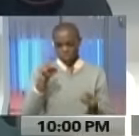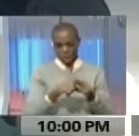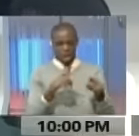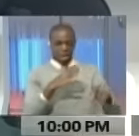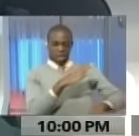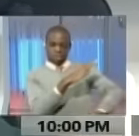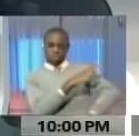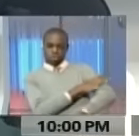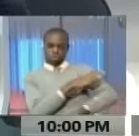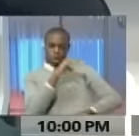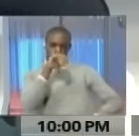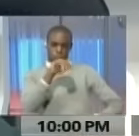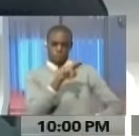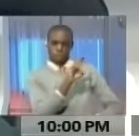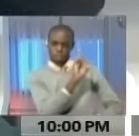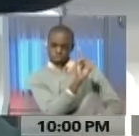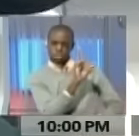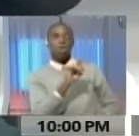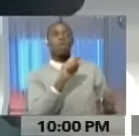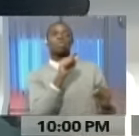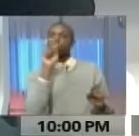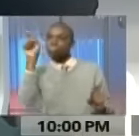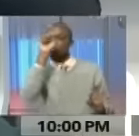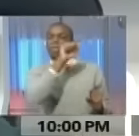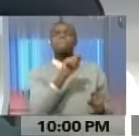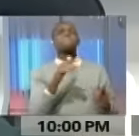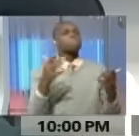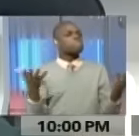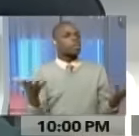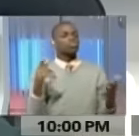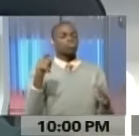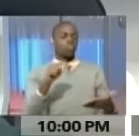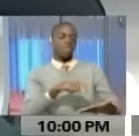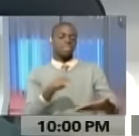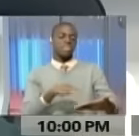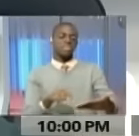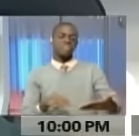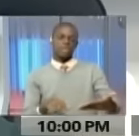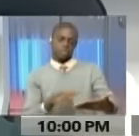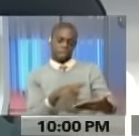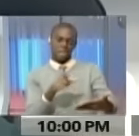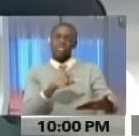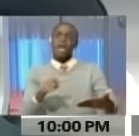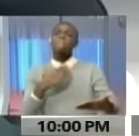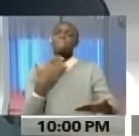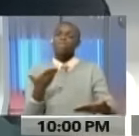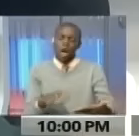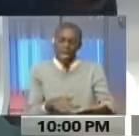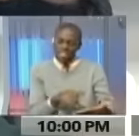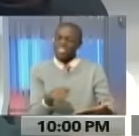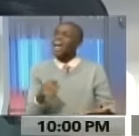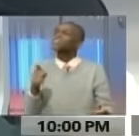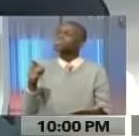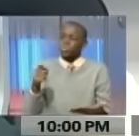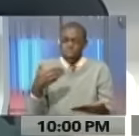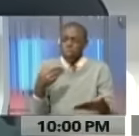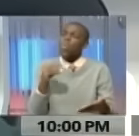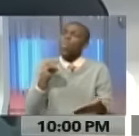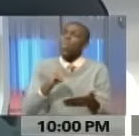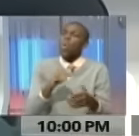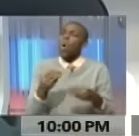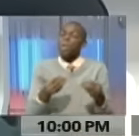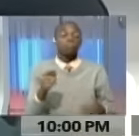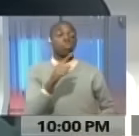hermano estos muertos aparecen firmando en las planillas que tú entregaste cómo fue eso que van a decir No esas las metieron ahí